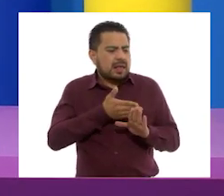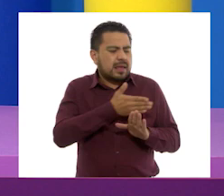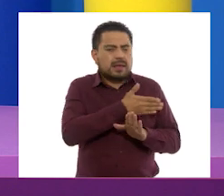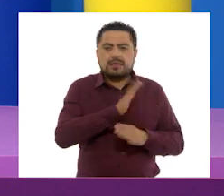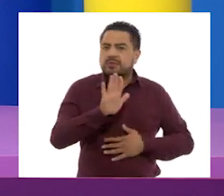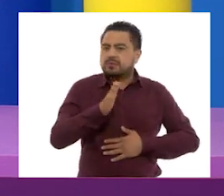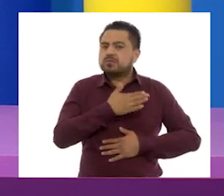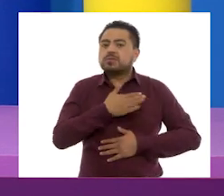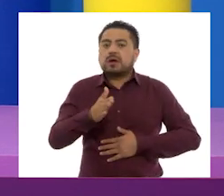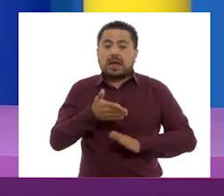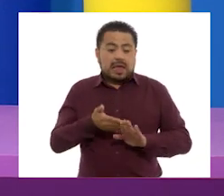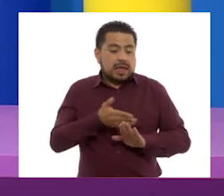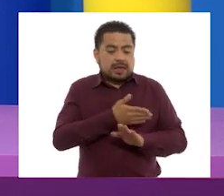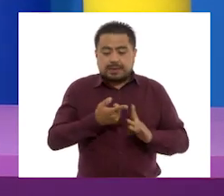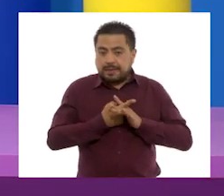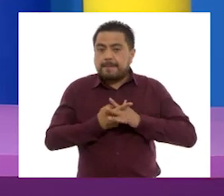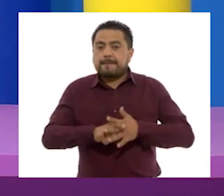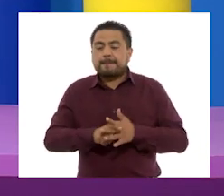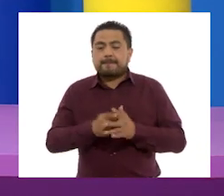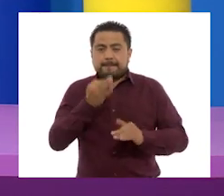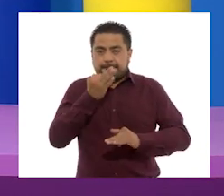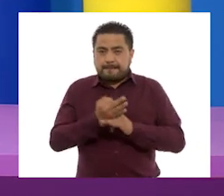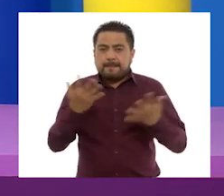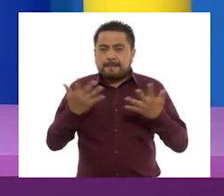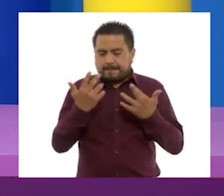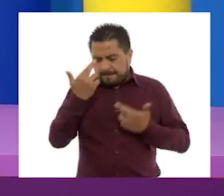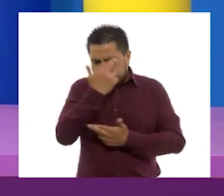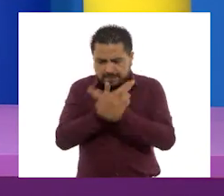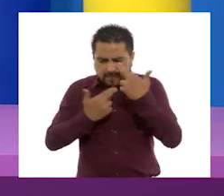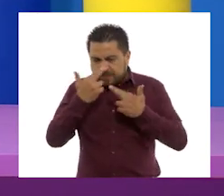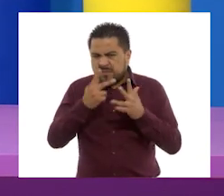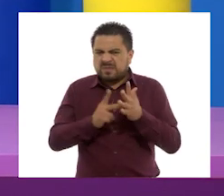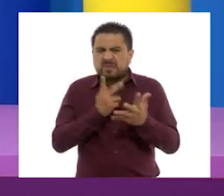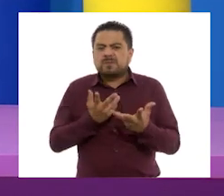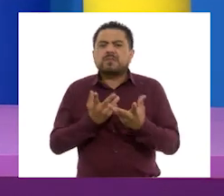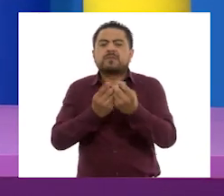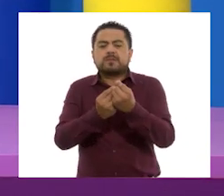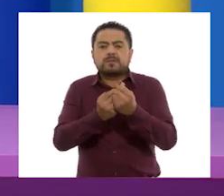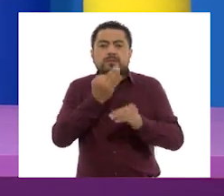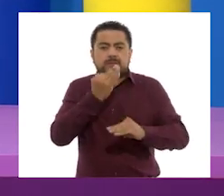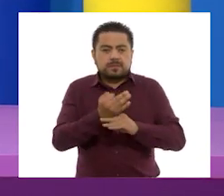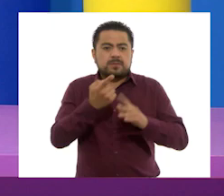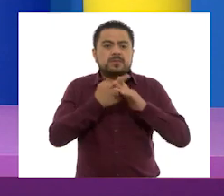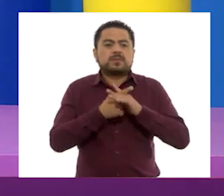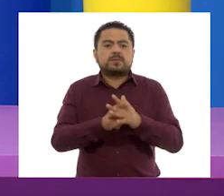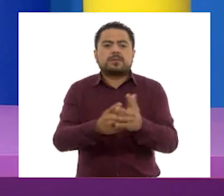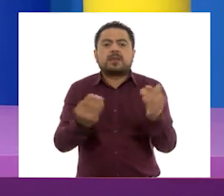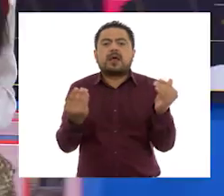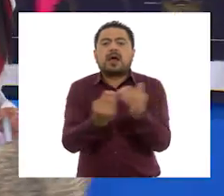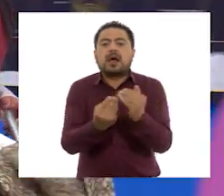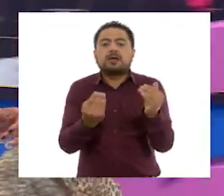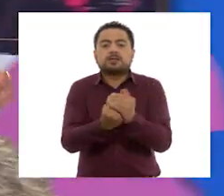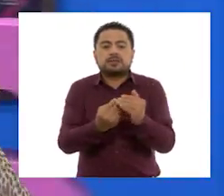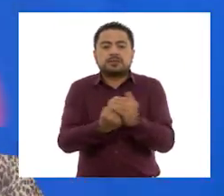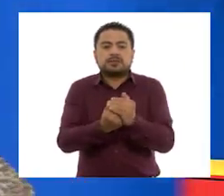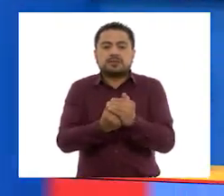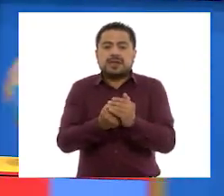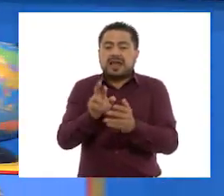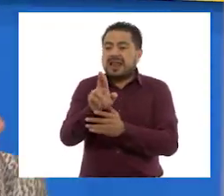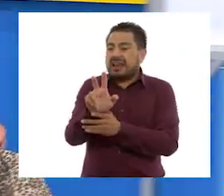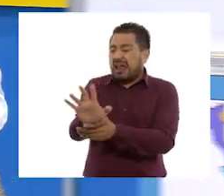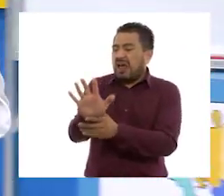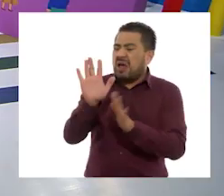Bueno, antes de empezar, vamos a hacer un repaso. Y vamos a empezar esta clase de...